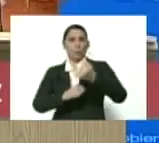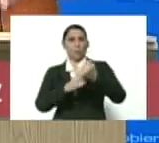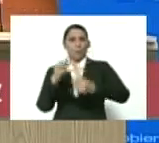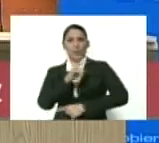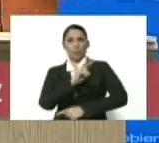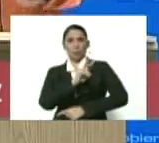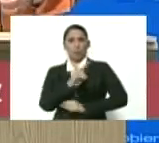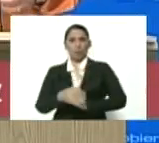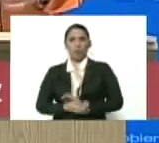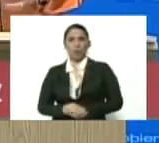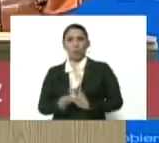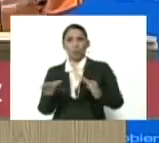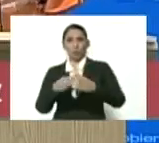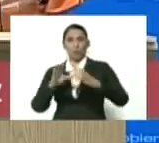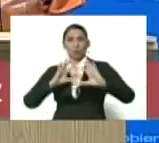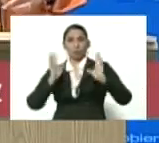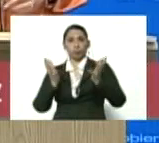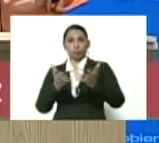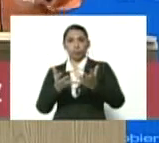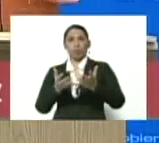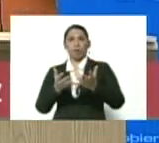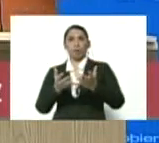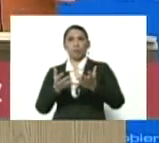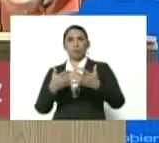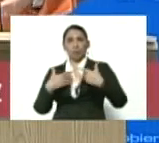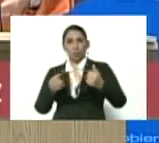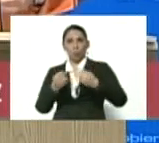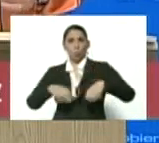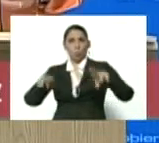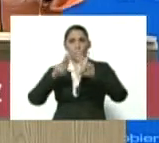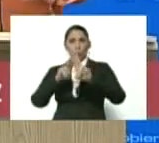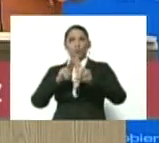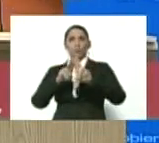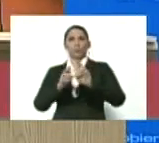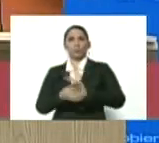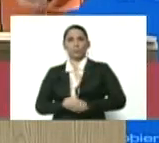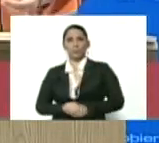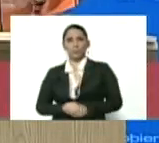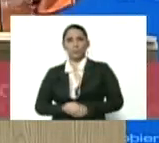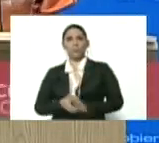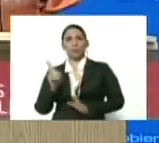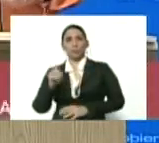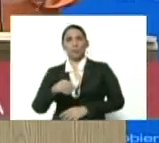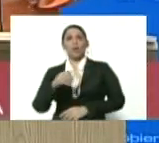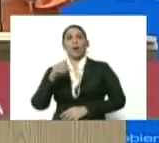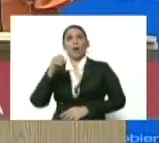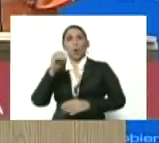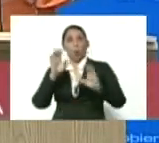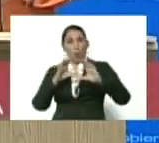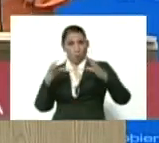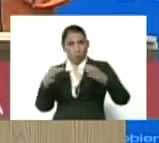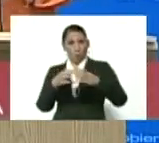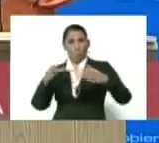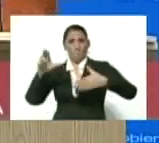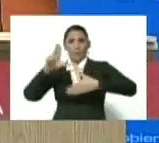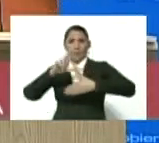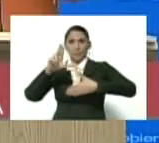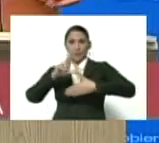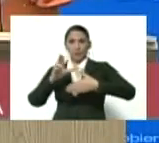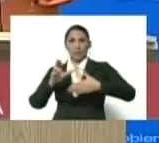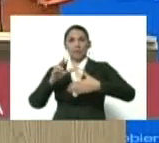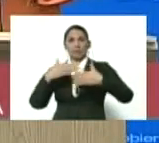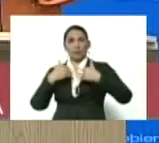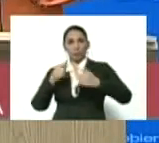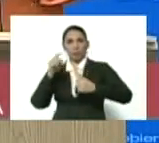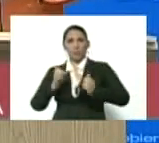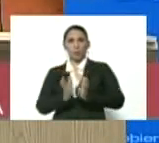Venezuela de la Organización de las Naciones Unidas, de la OMS, la OPS, la UNICEF, así